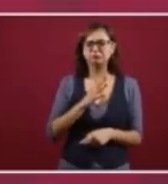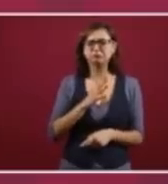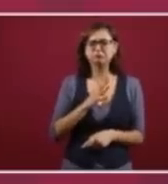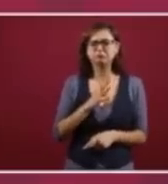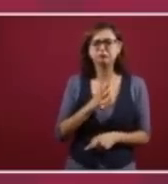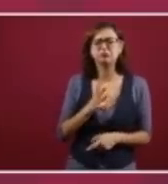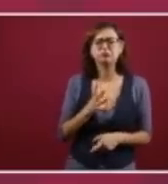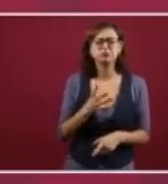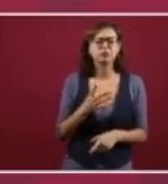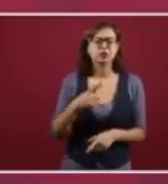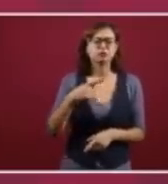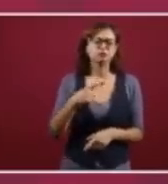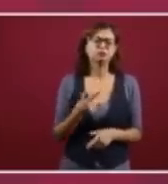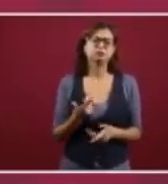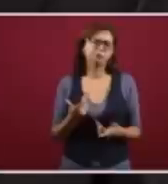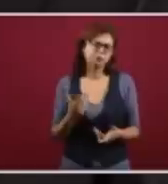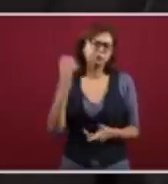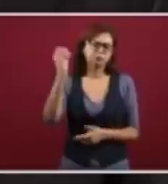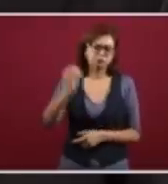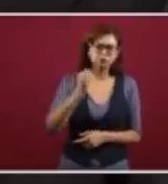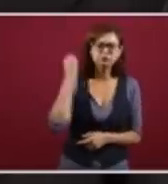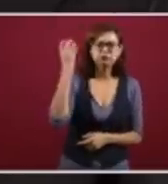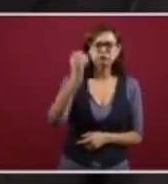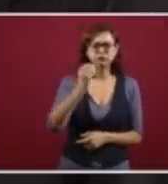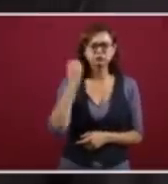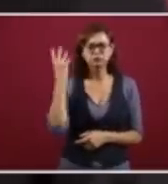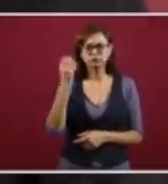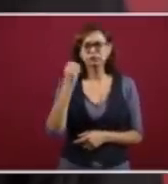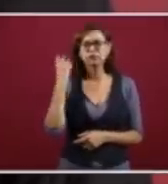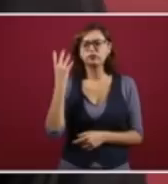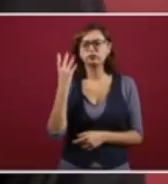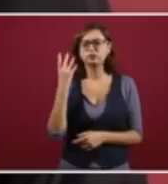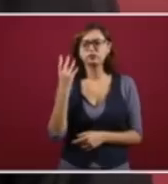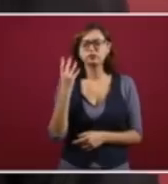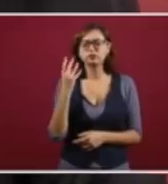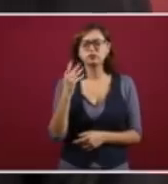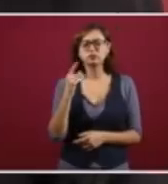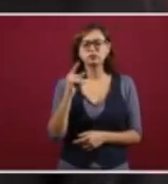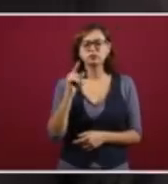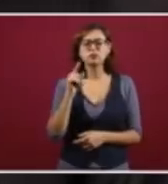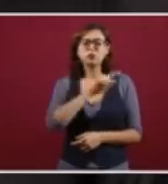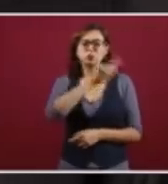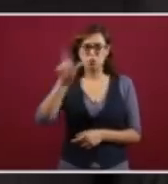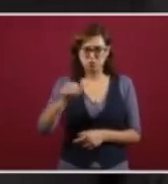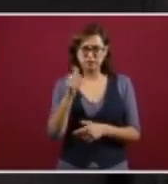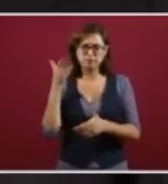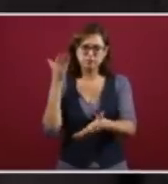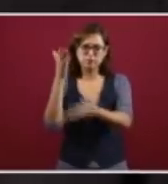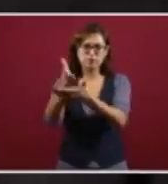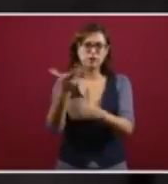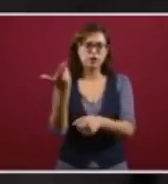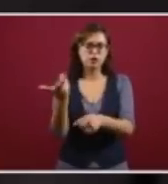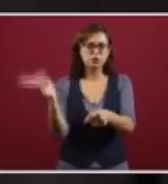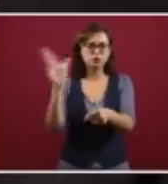hicimos el acto, fuimos a, en este caso, al hospital